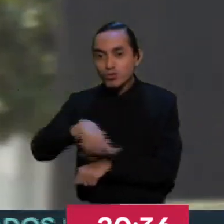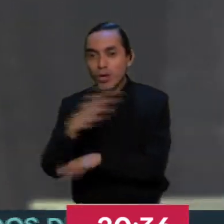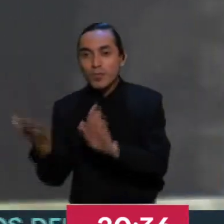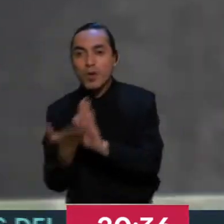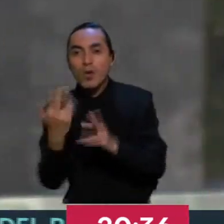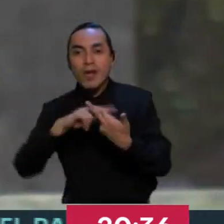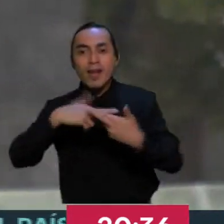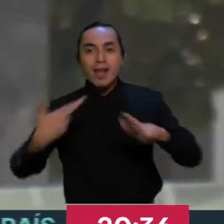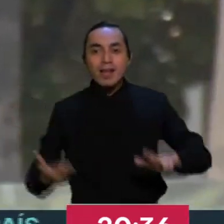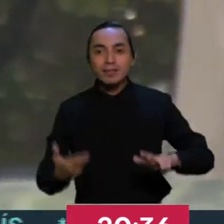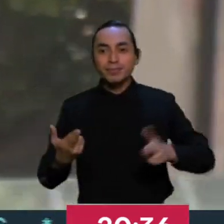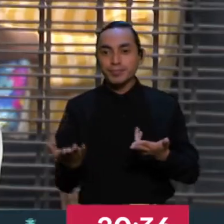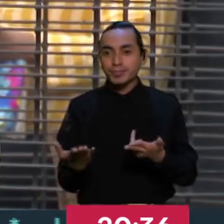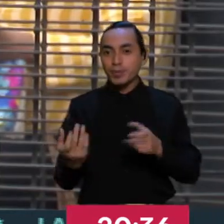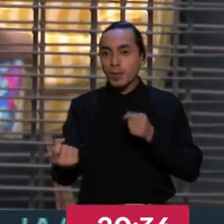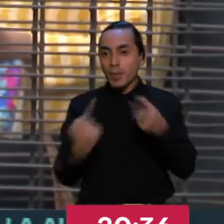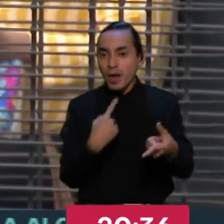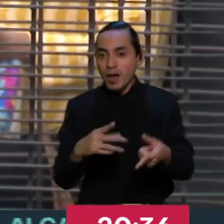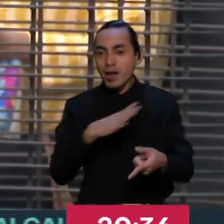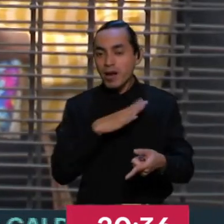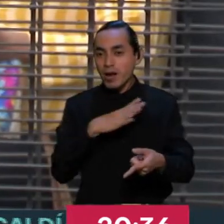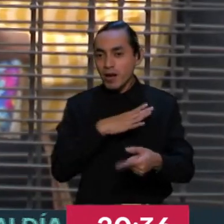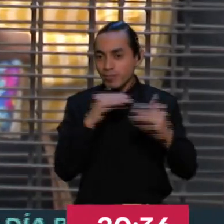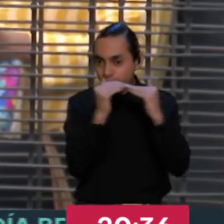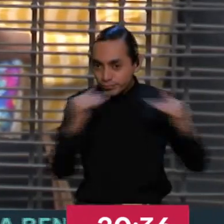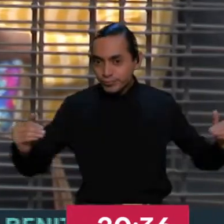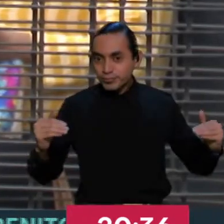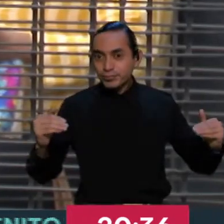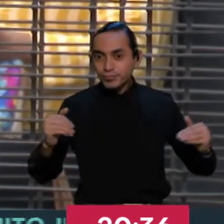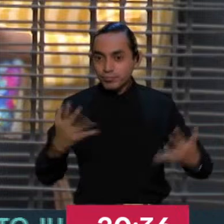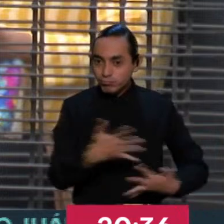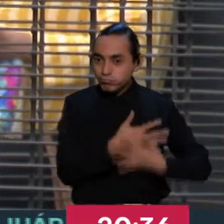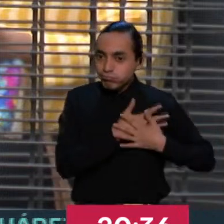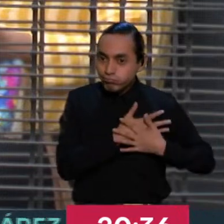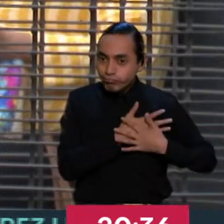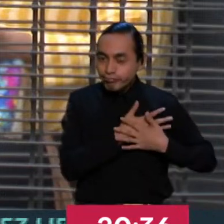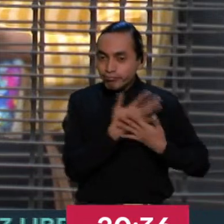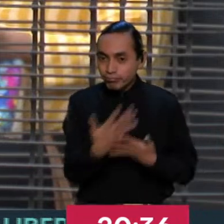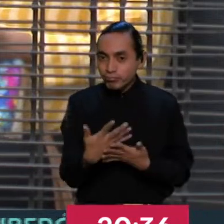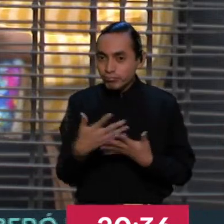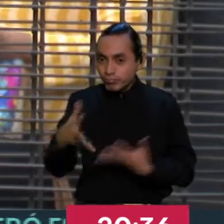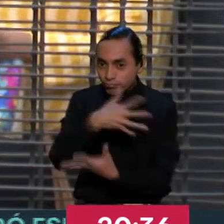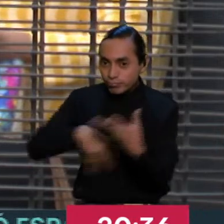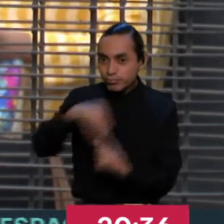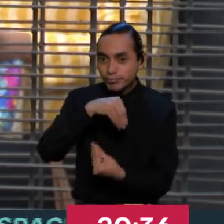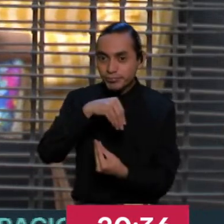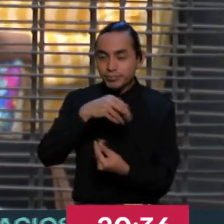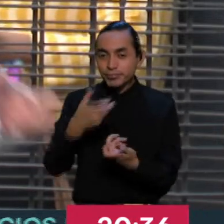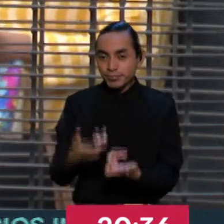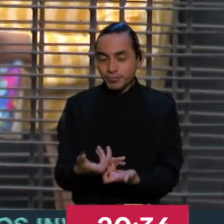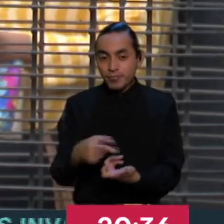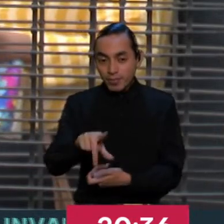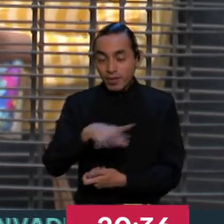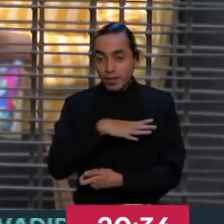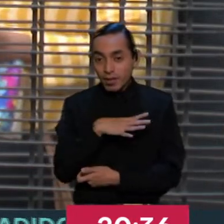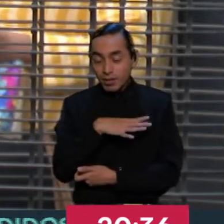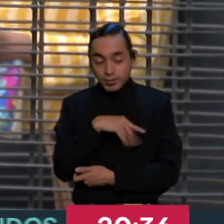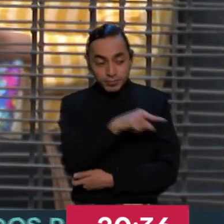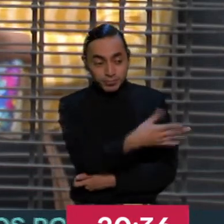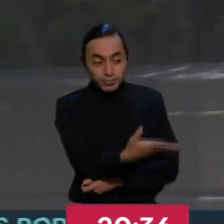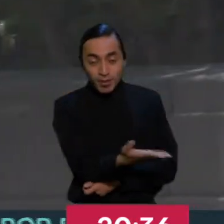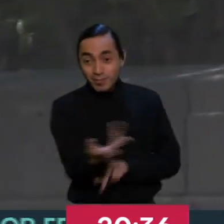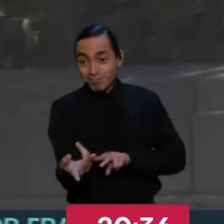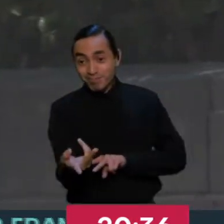relaciones más empáticas, más igualitarias, más amorosas, más empáticas, ¿no? Que justamente es todo lo contrario contrario a